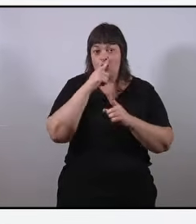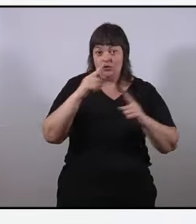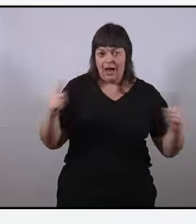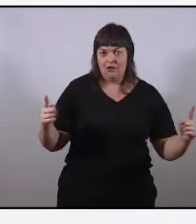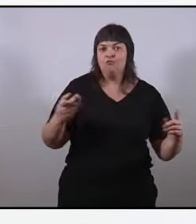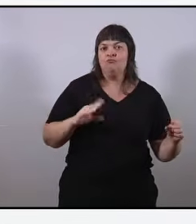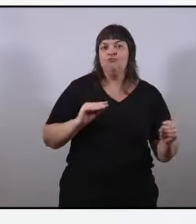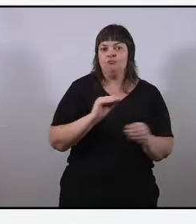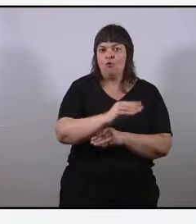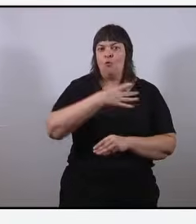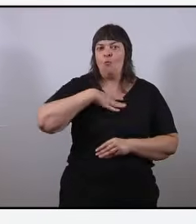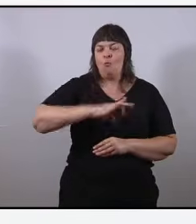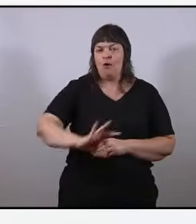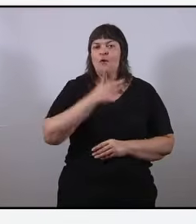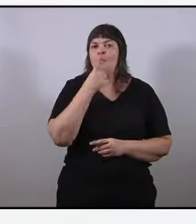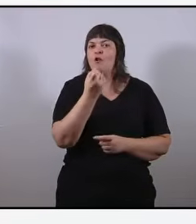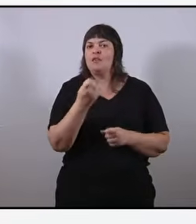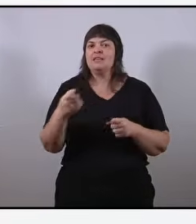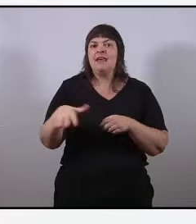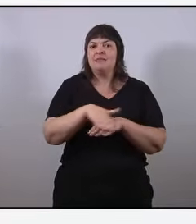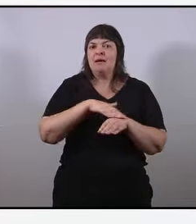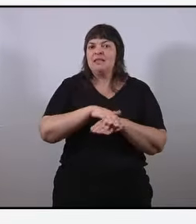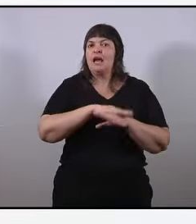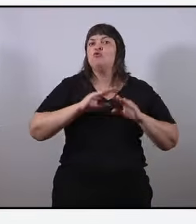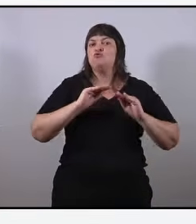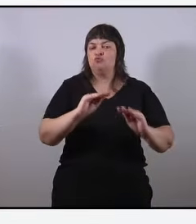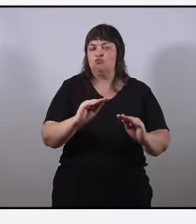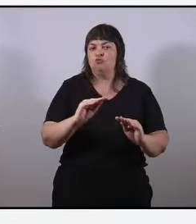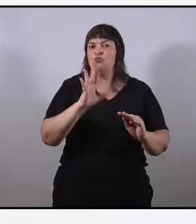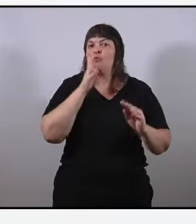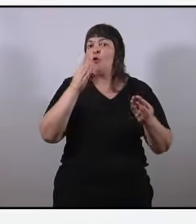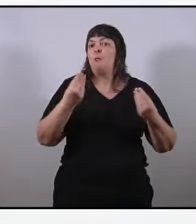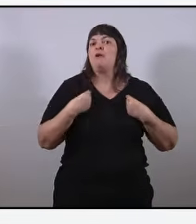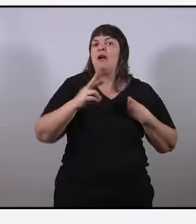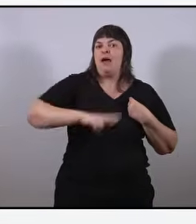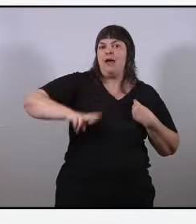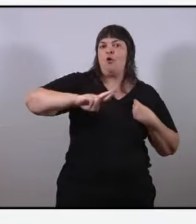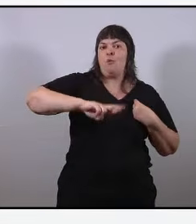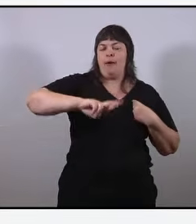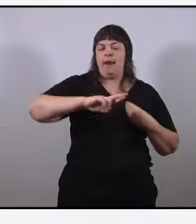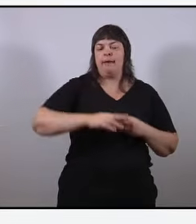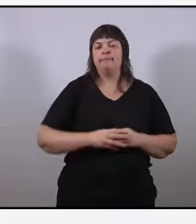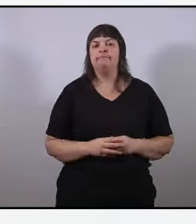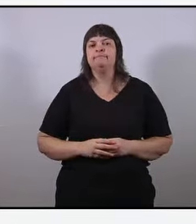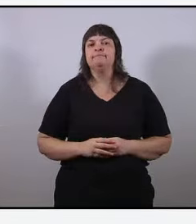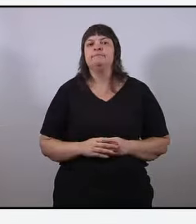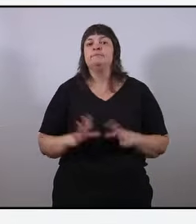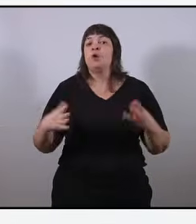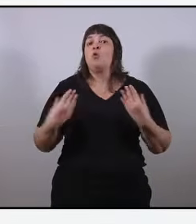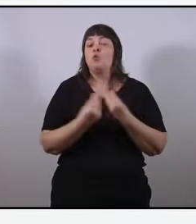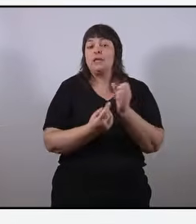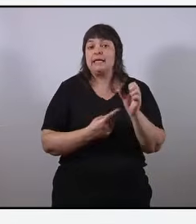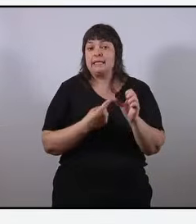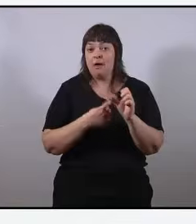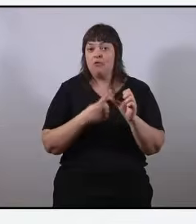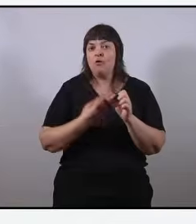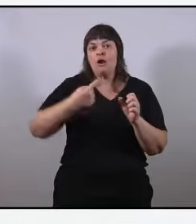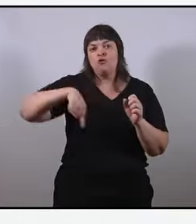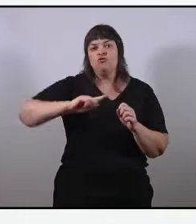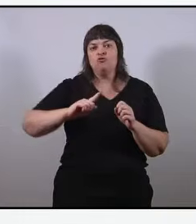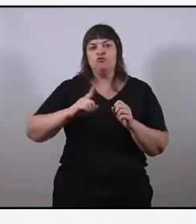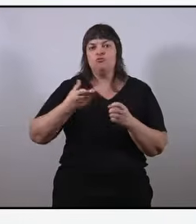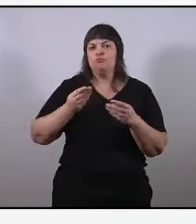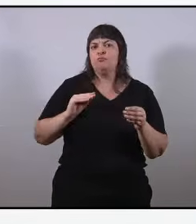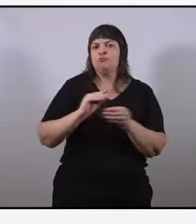atender necesidades básicas que les permita recuperar su vida. Desde la Junta de Extremadura vamos a